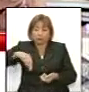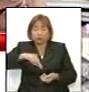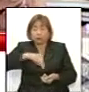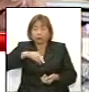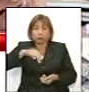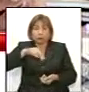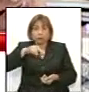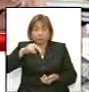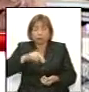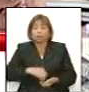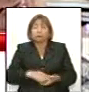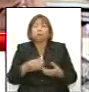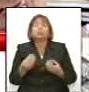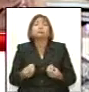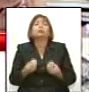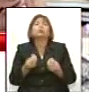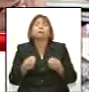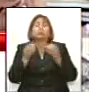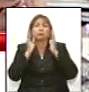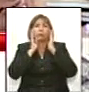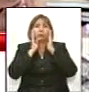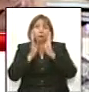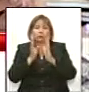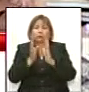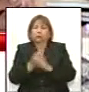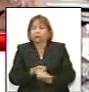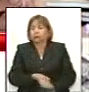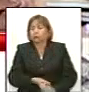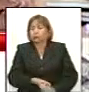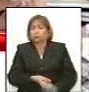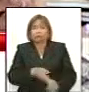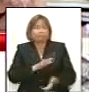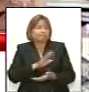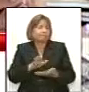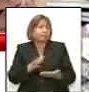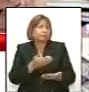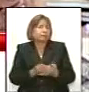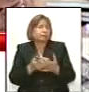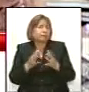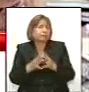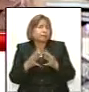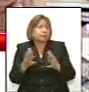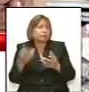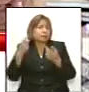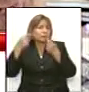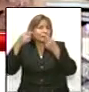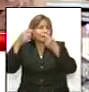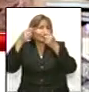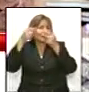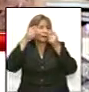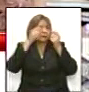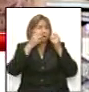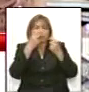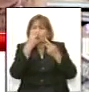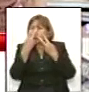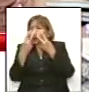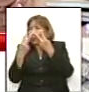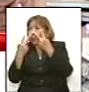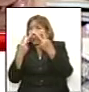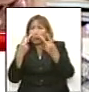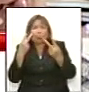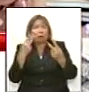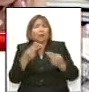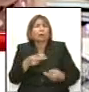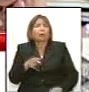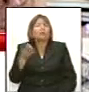veredas. ¿Cómo vamos a atender a toda esta magnitud de turistas que nos van a visitar por el